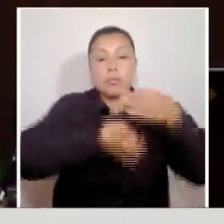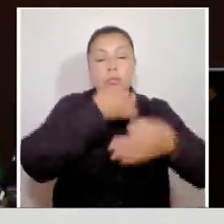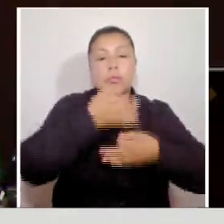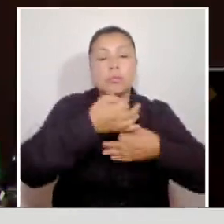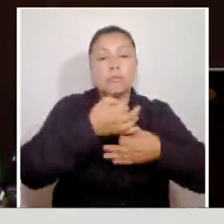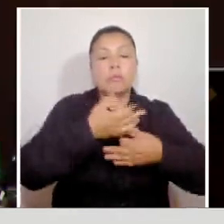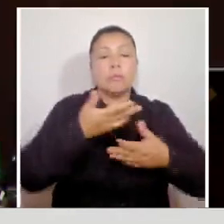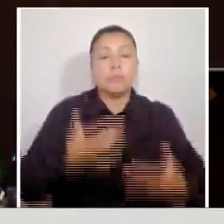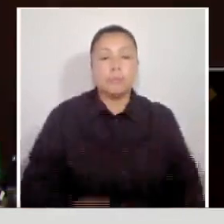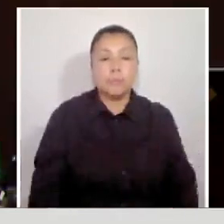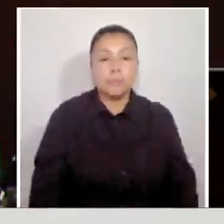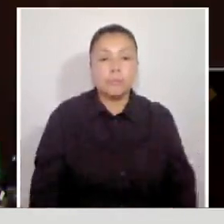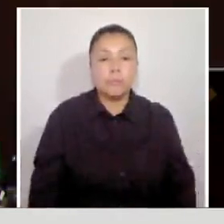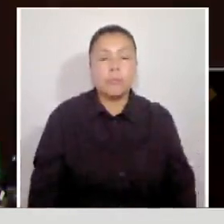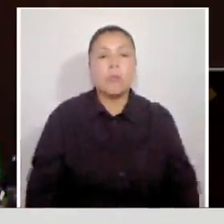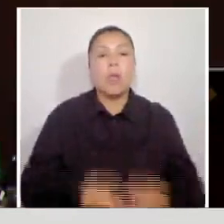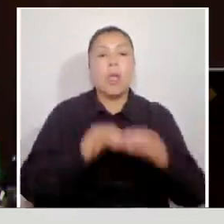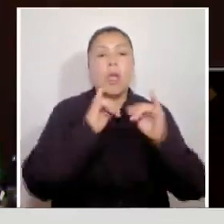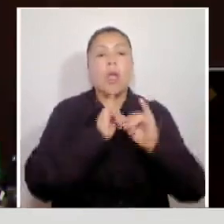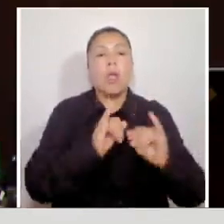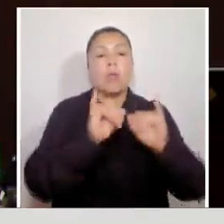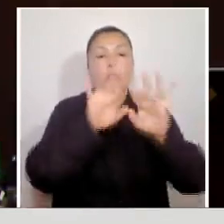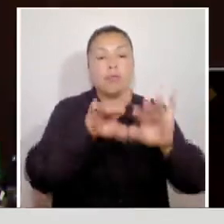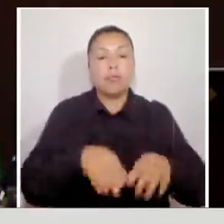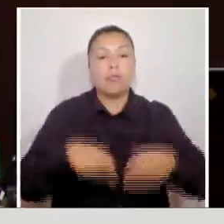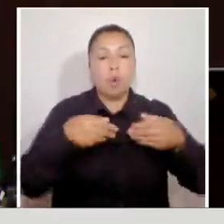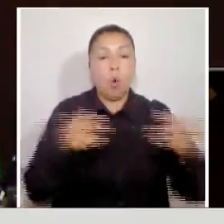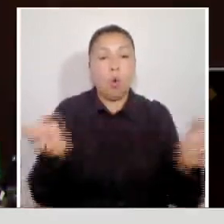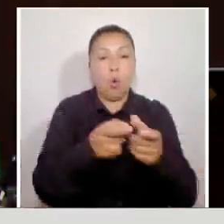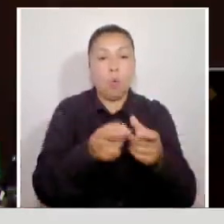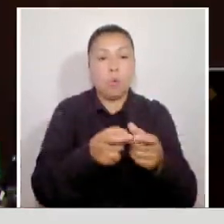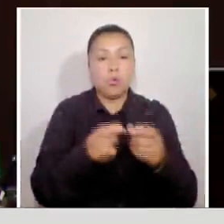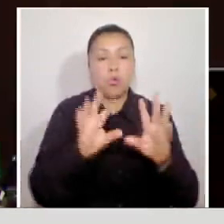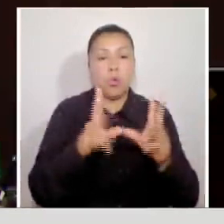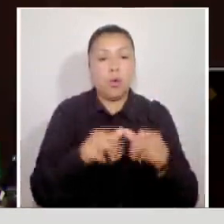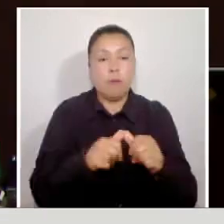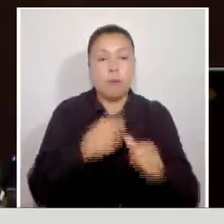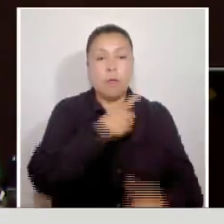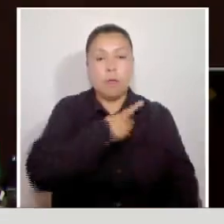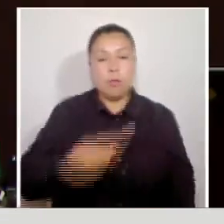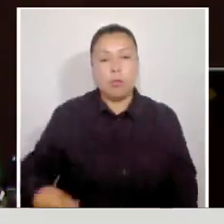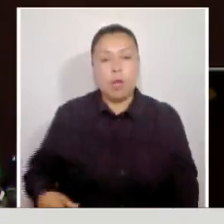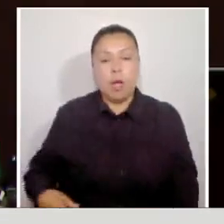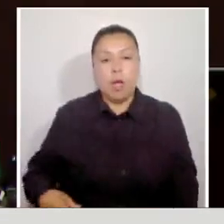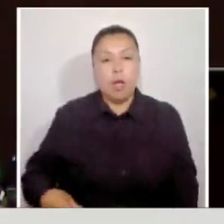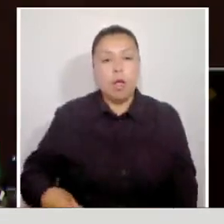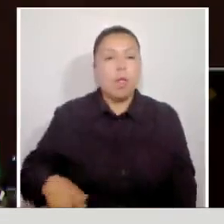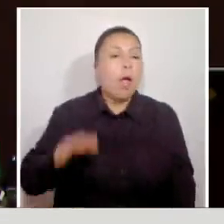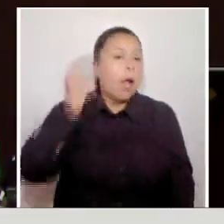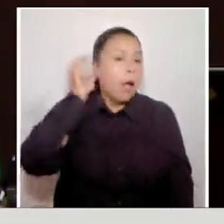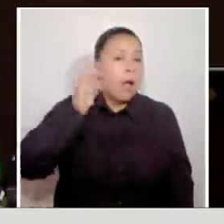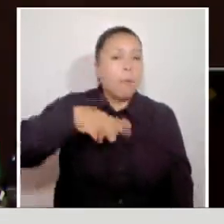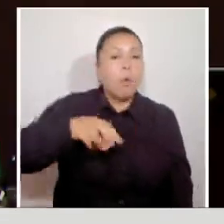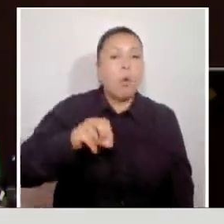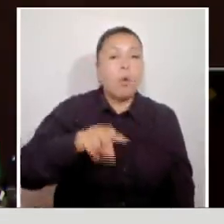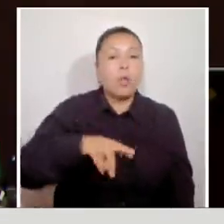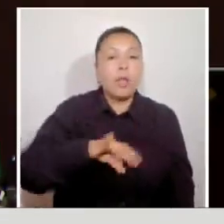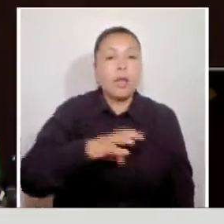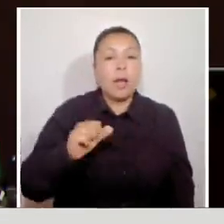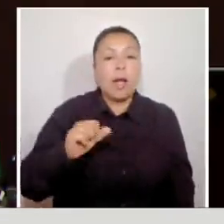palabra rinde el informe de la comisión de familia la diputada Mónica Arce